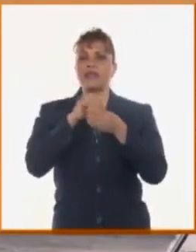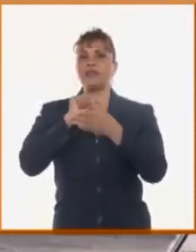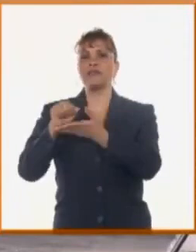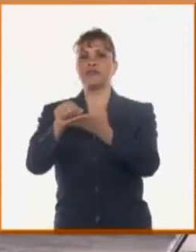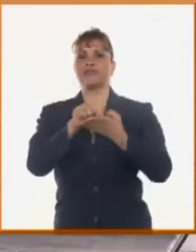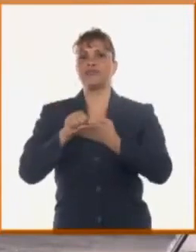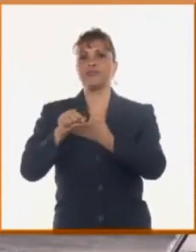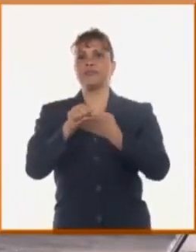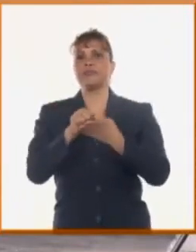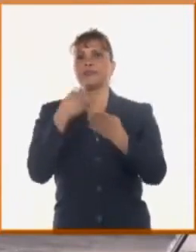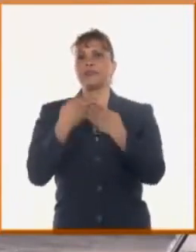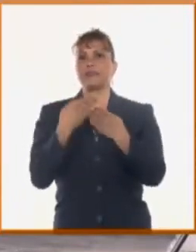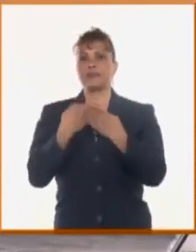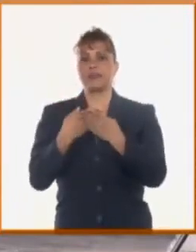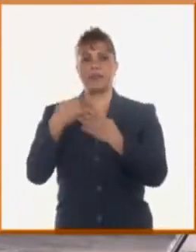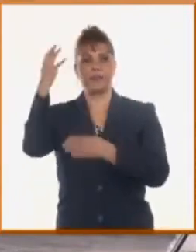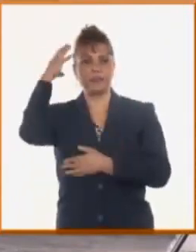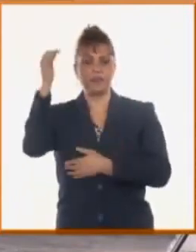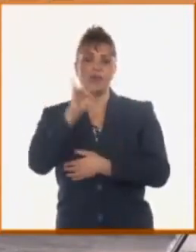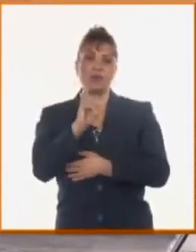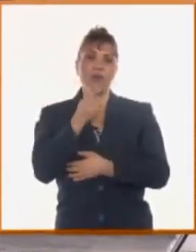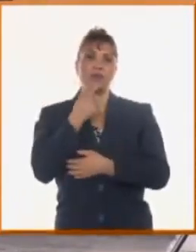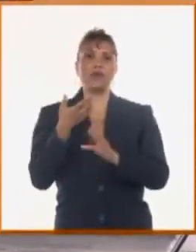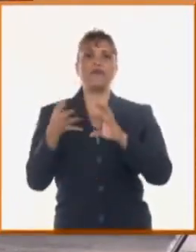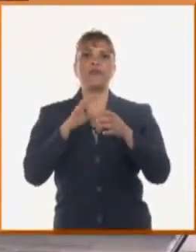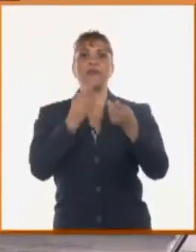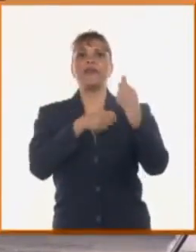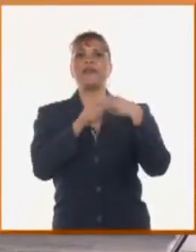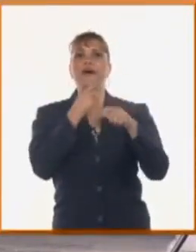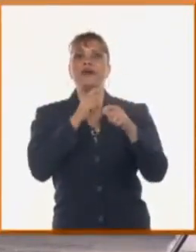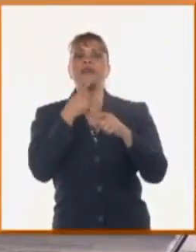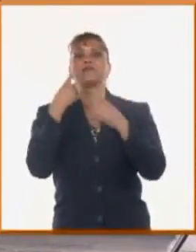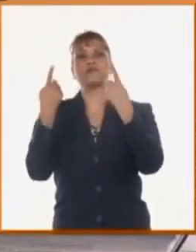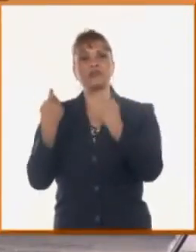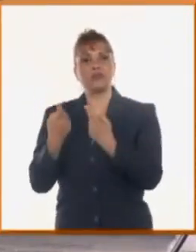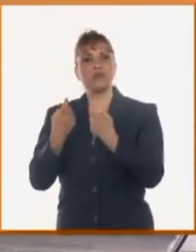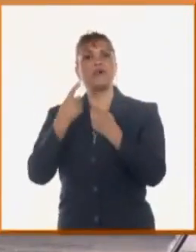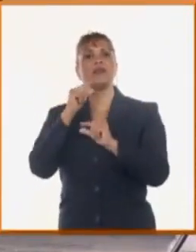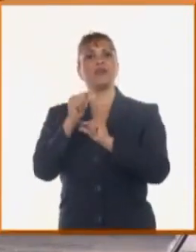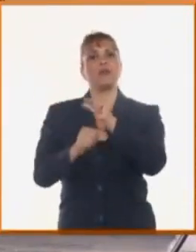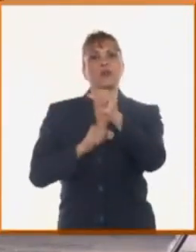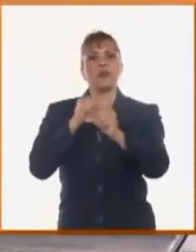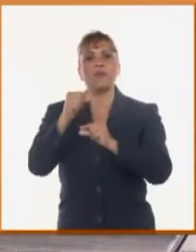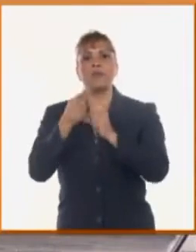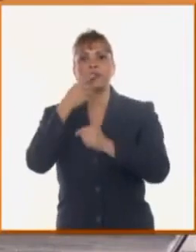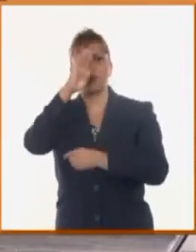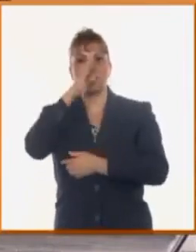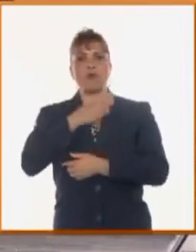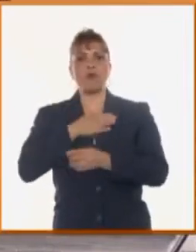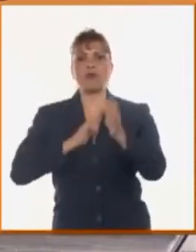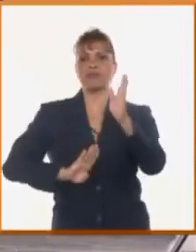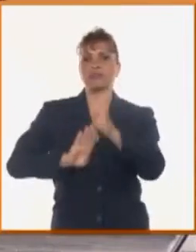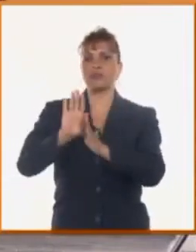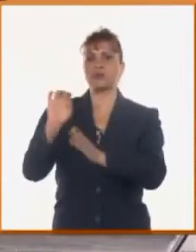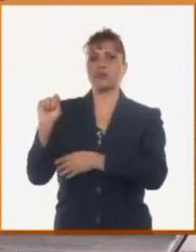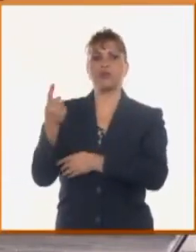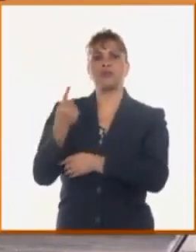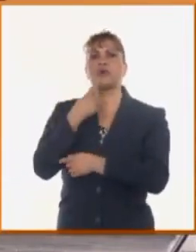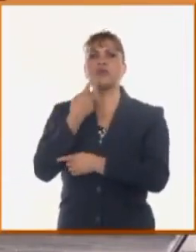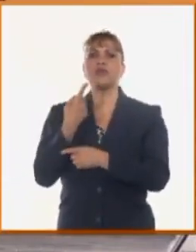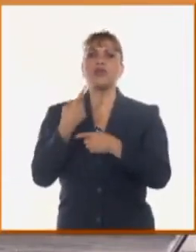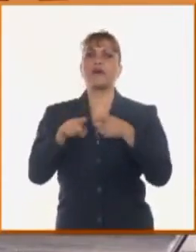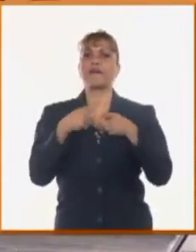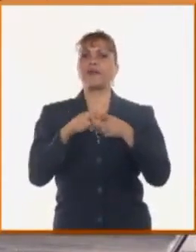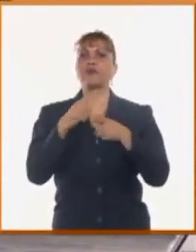grupo empresarial, sino a esa capacidad exportadora que nos hace falta que tenga el país, no solo en los rubros tradicionales,